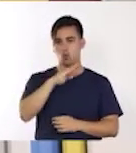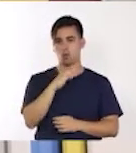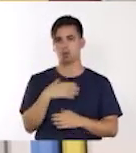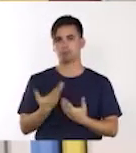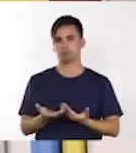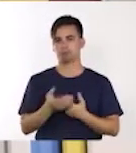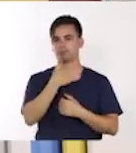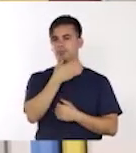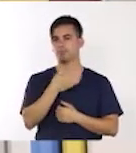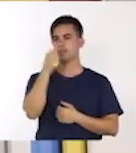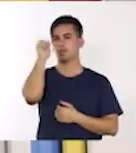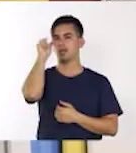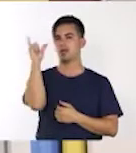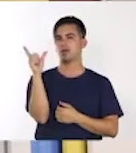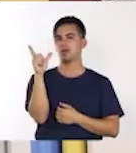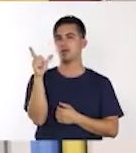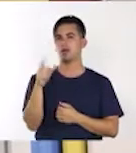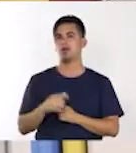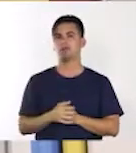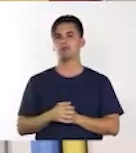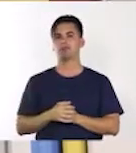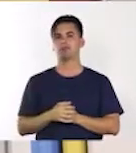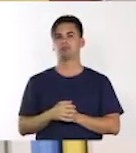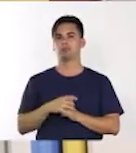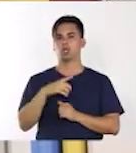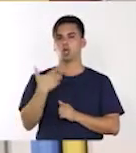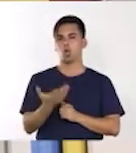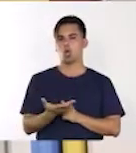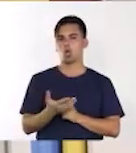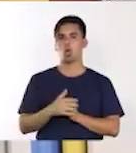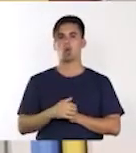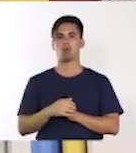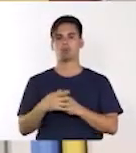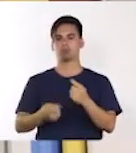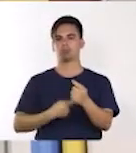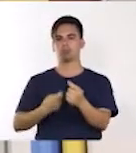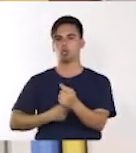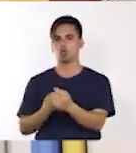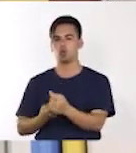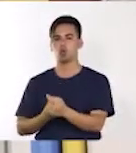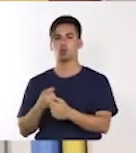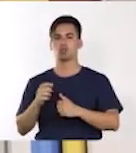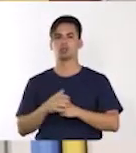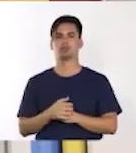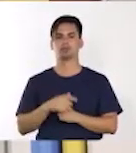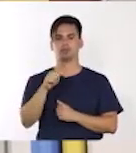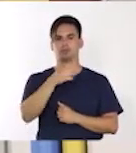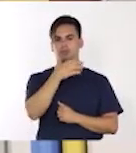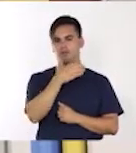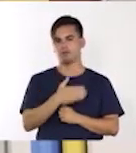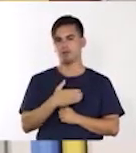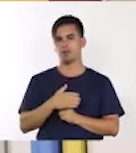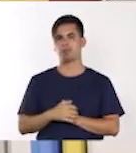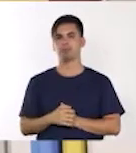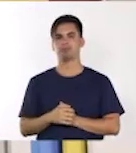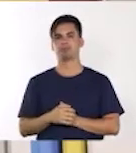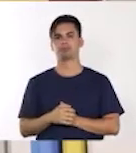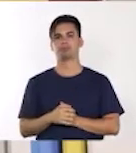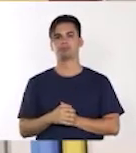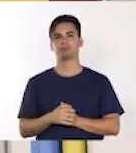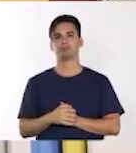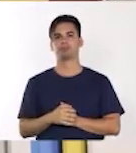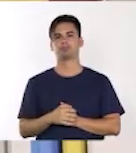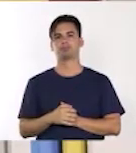socialista en Cuba, esas ideas de Fidel Castro, los aportes que hace Fidel